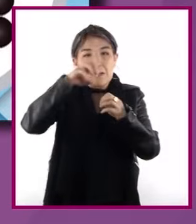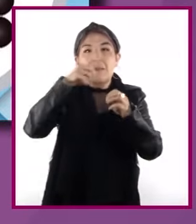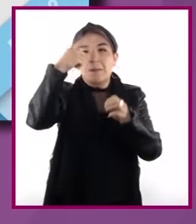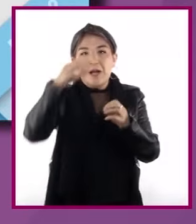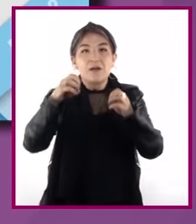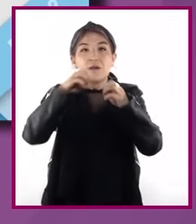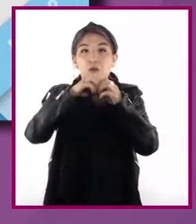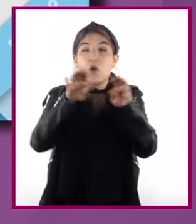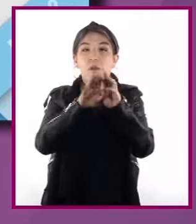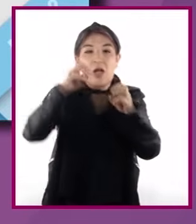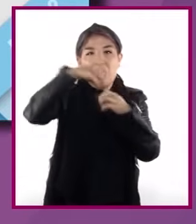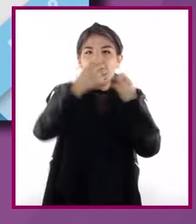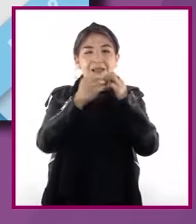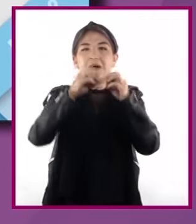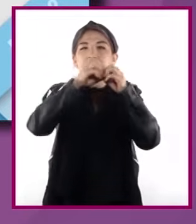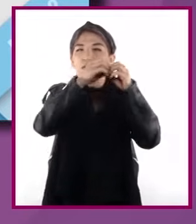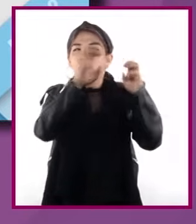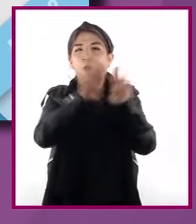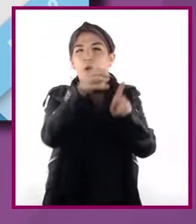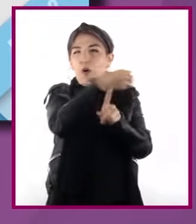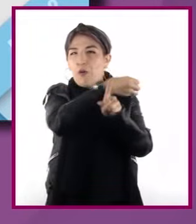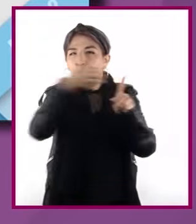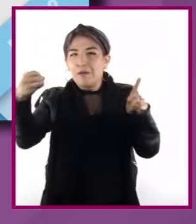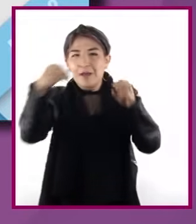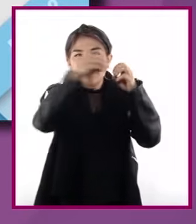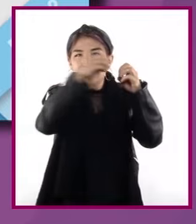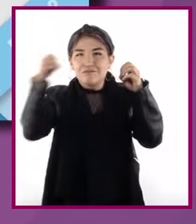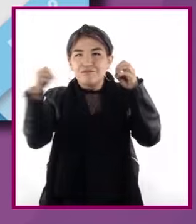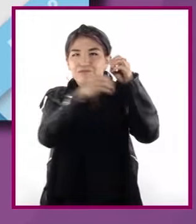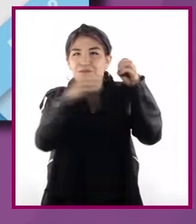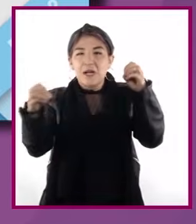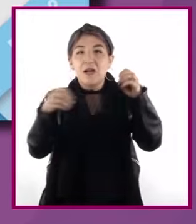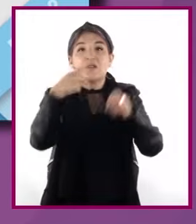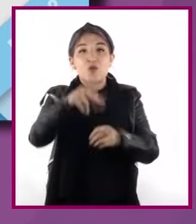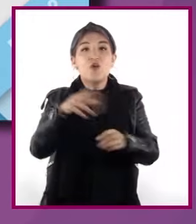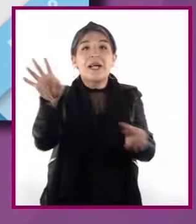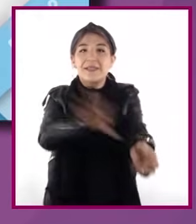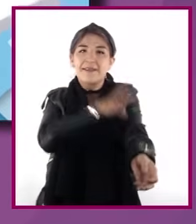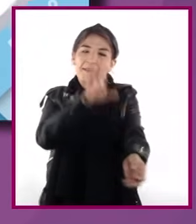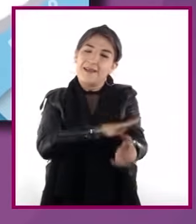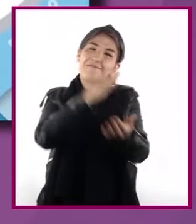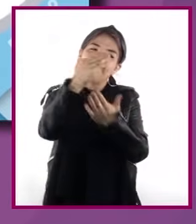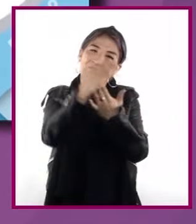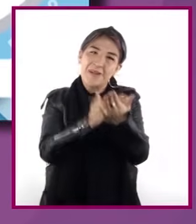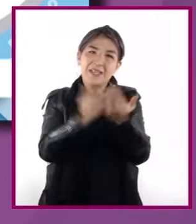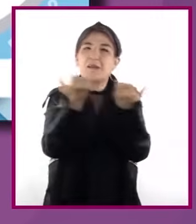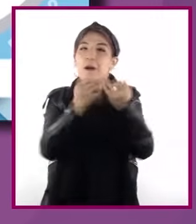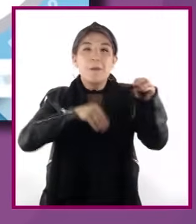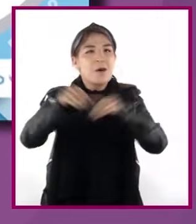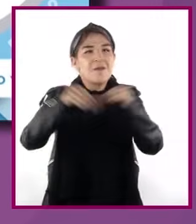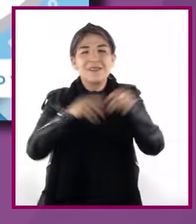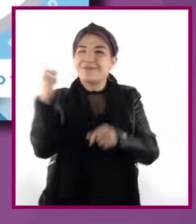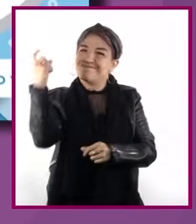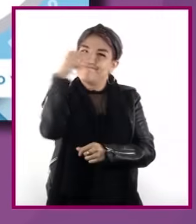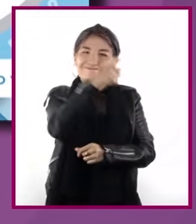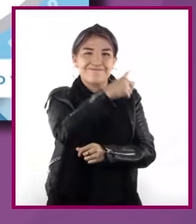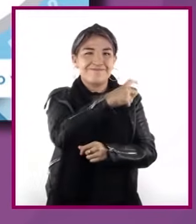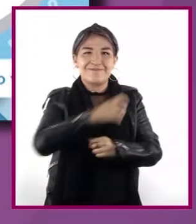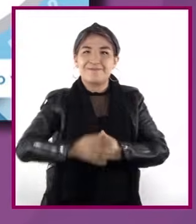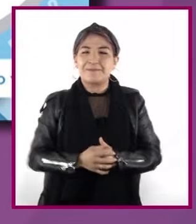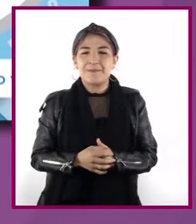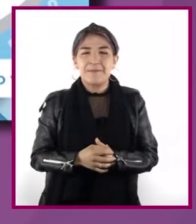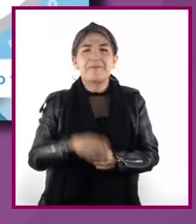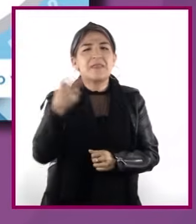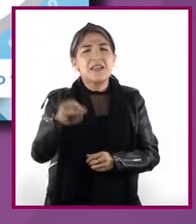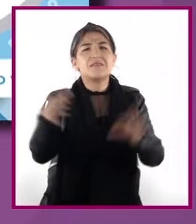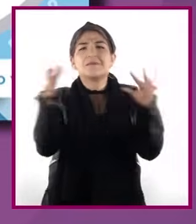amontonadas. La energía cinética de mis partículas es baja y también su libertad de movimiento.